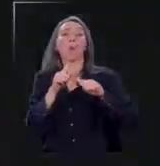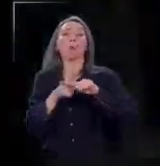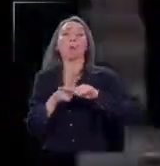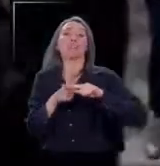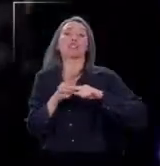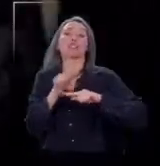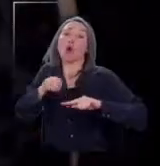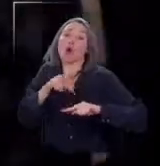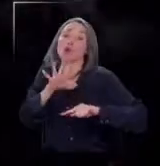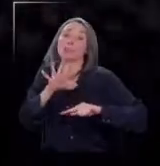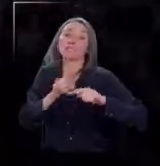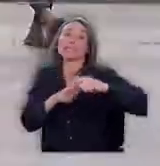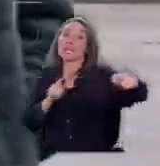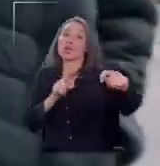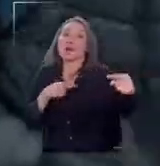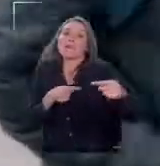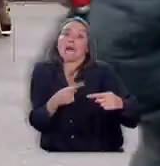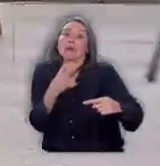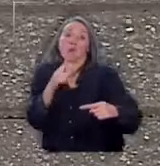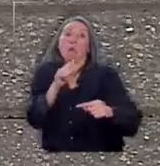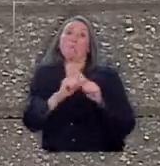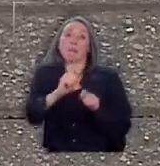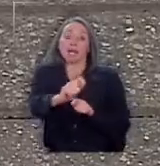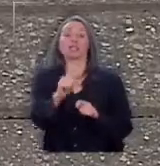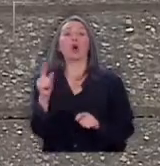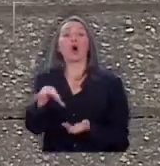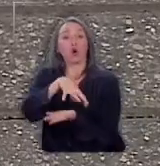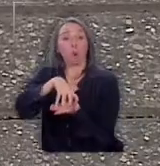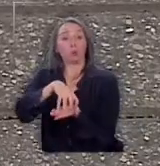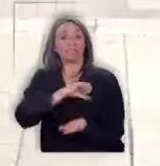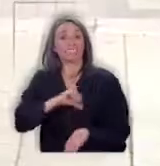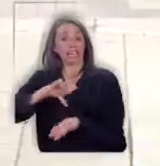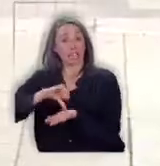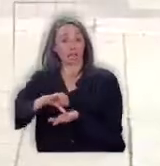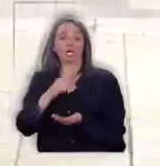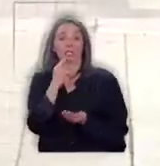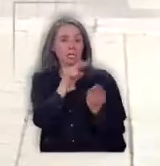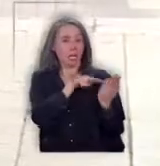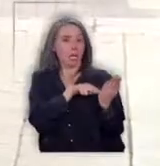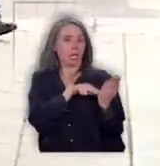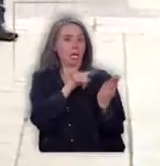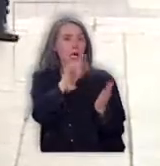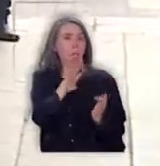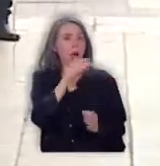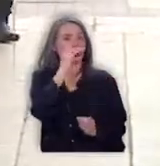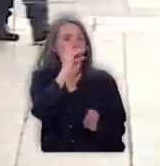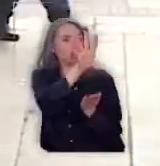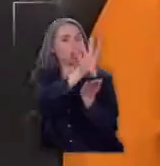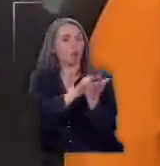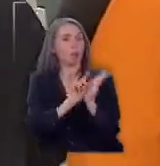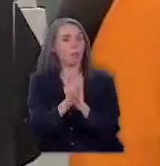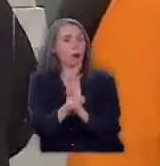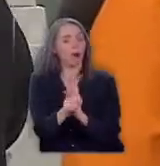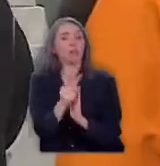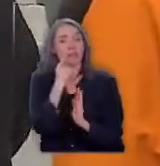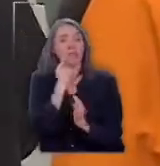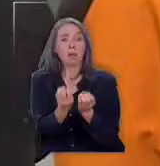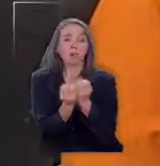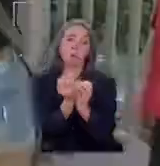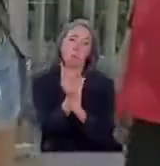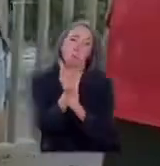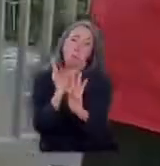metro Sí comunas como Santiago centro también analizan instalar esta ordenanza y pese a la cuarentena las extensas filas y